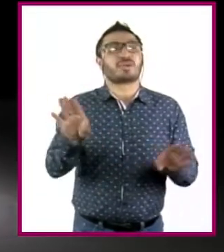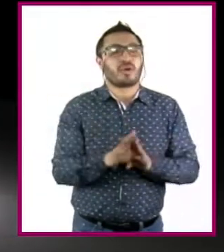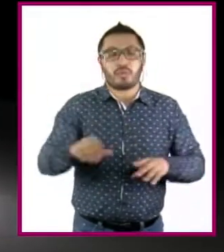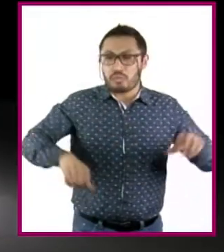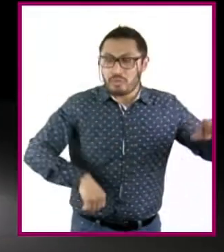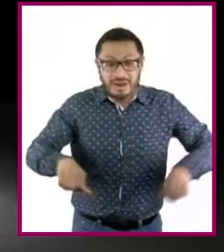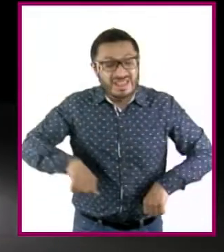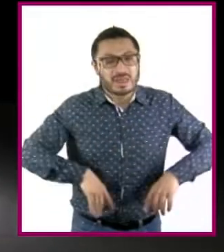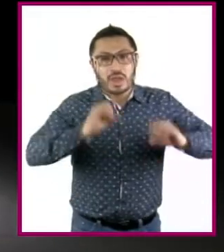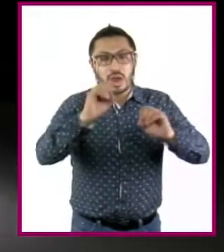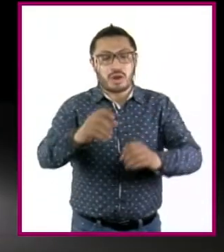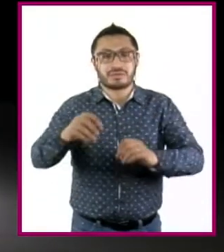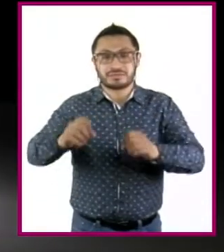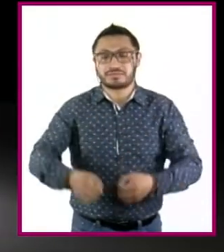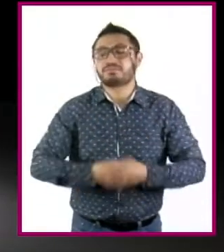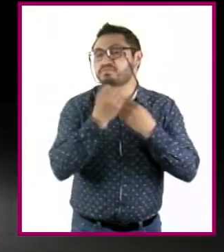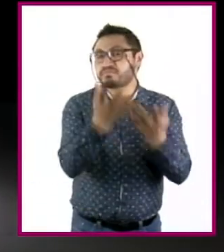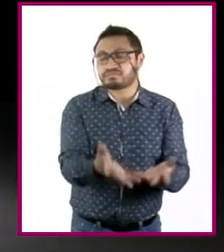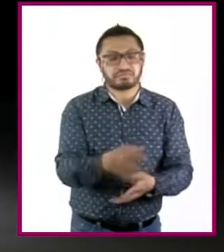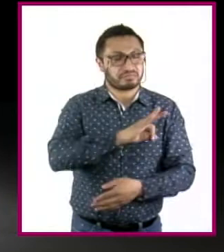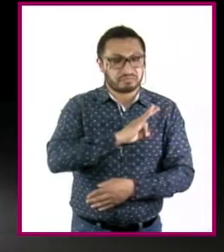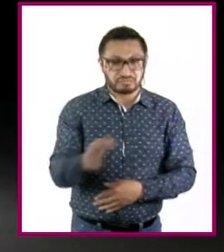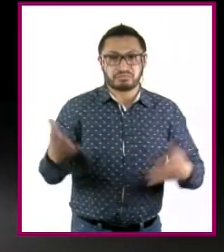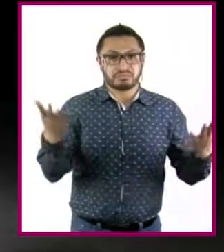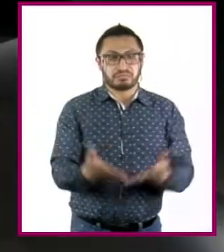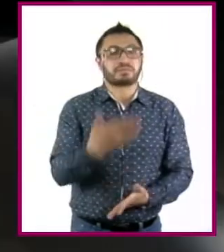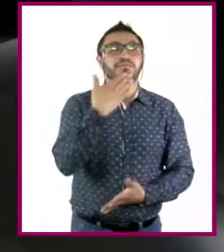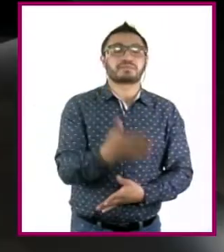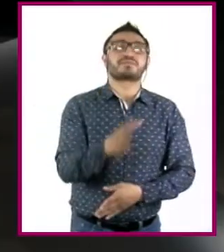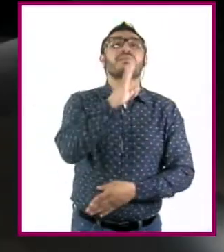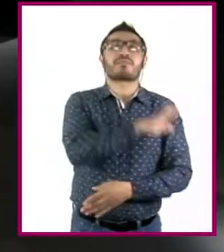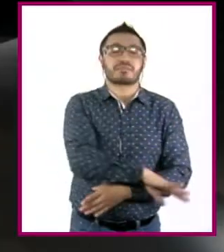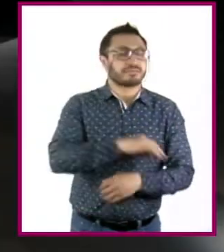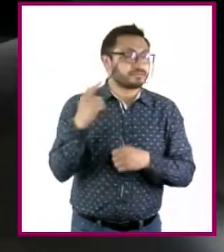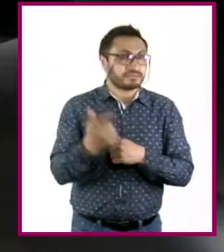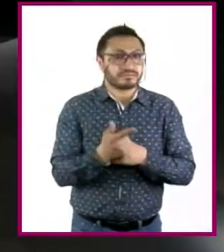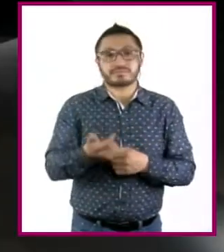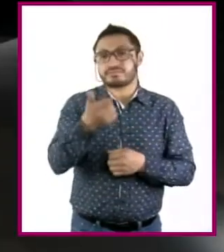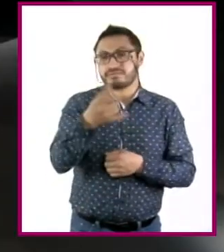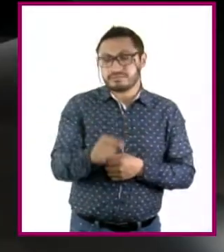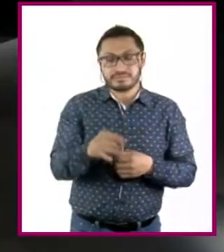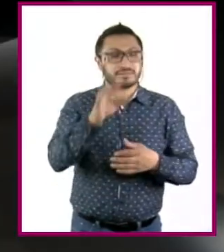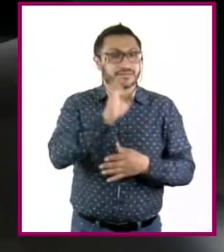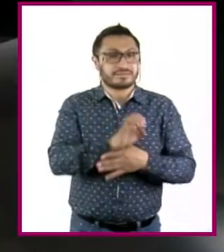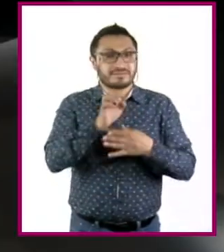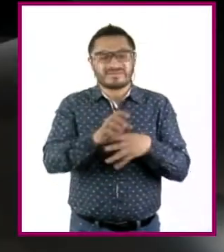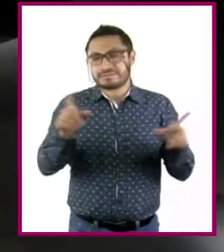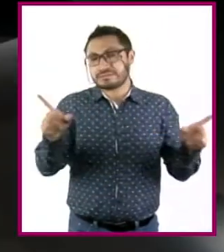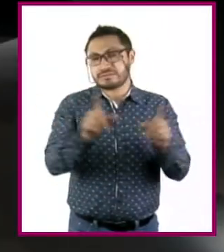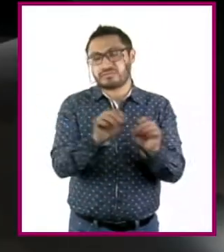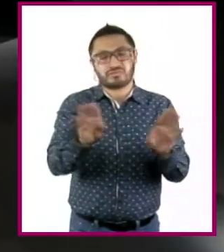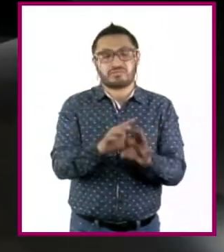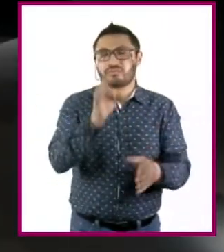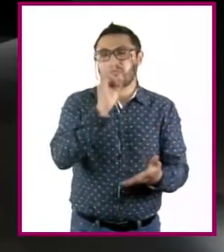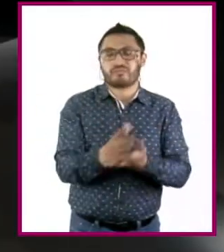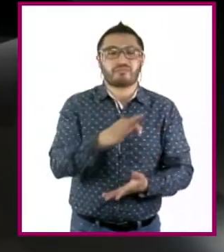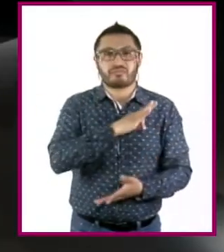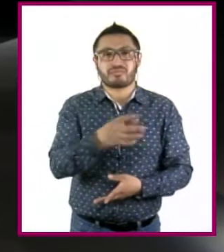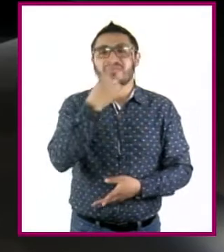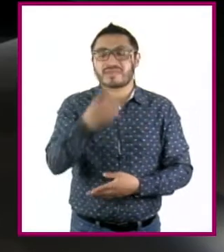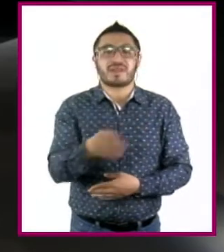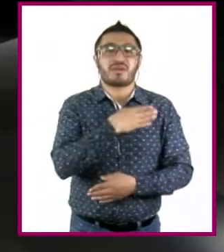la manifestación de la capacidad de actuar bien o mal. Dicho de otro modo, solo podemos juzgar como buenas o